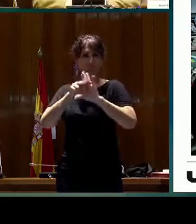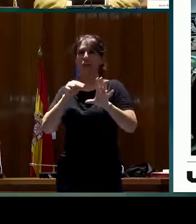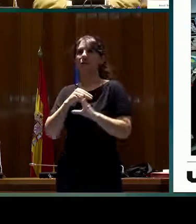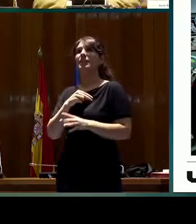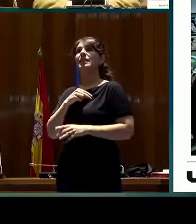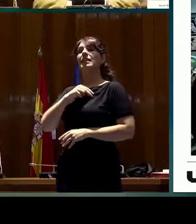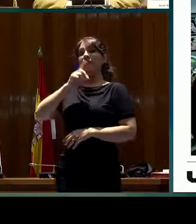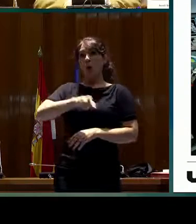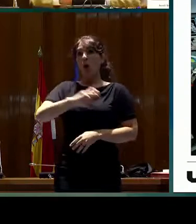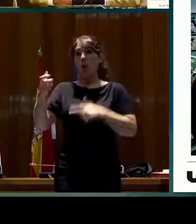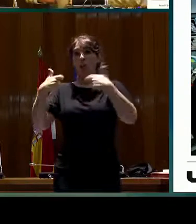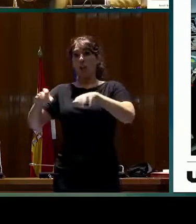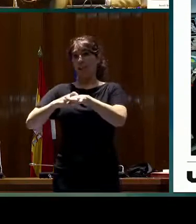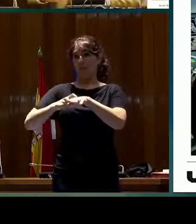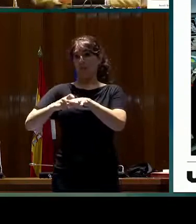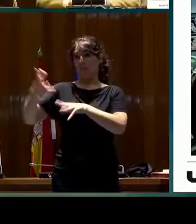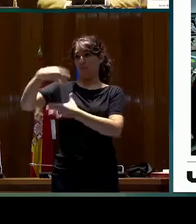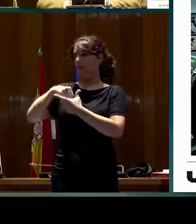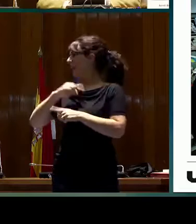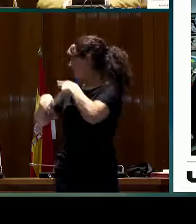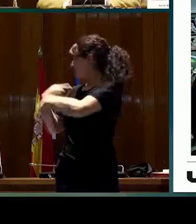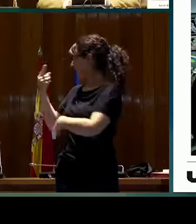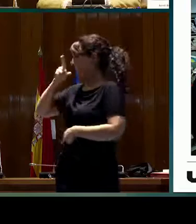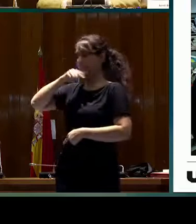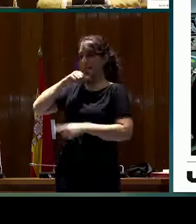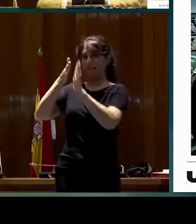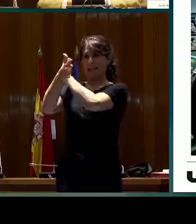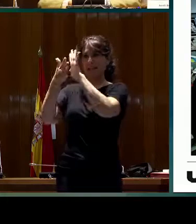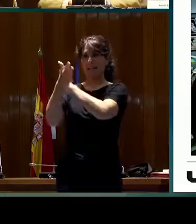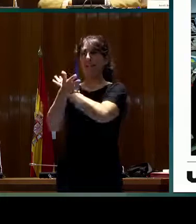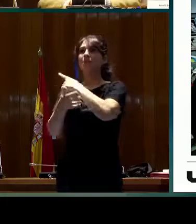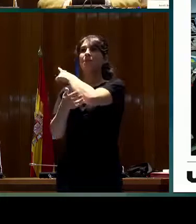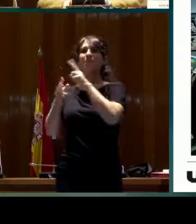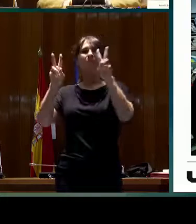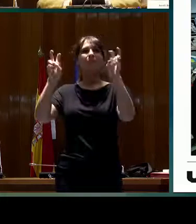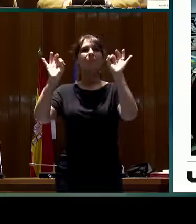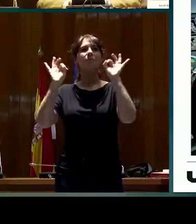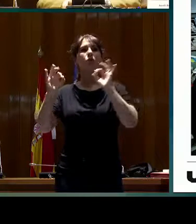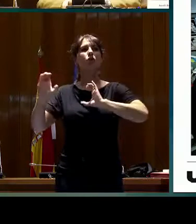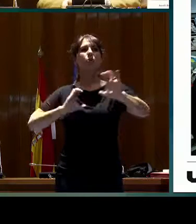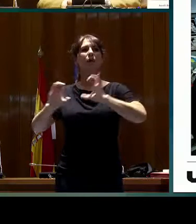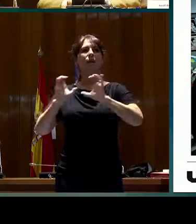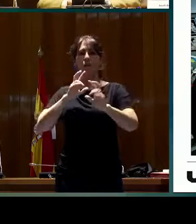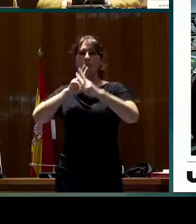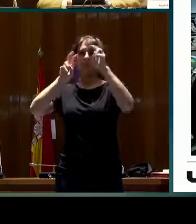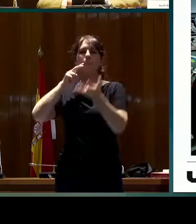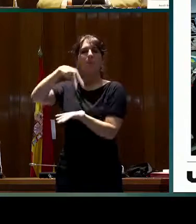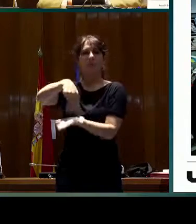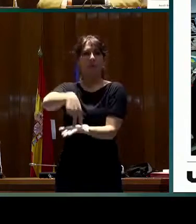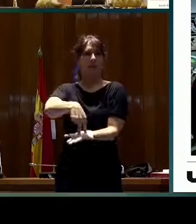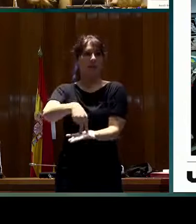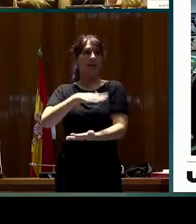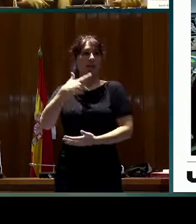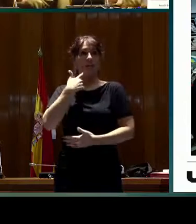entre otros muchos, que va a explicar Guillem Carles, es el género de la comunicación presencial. Es decir, unas reuniones